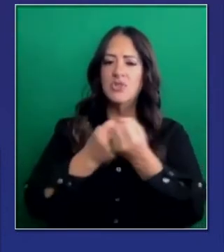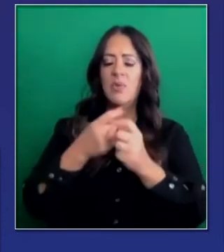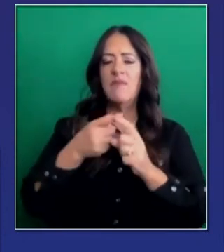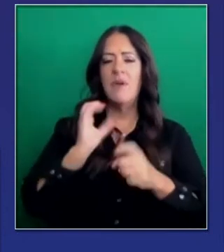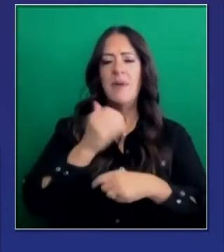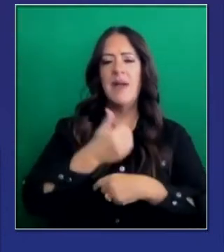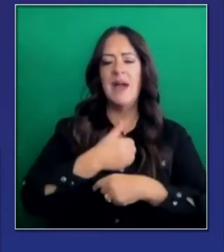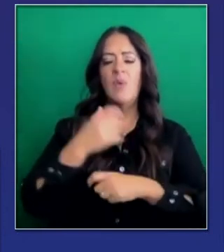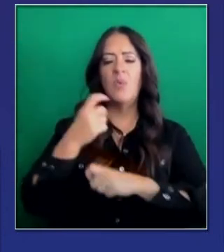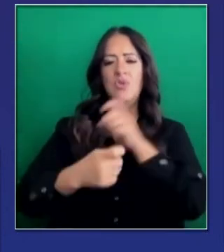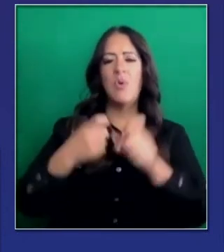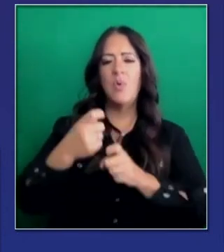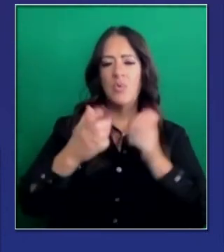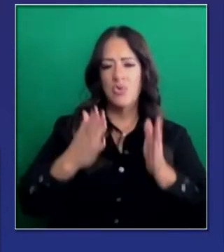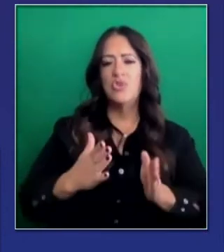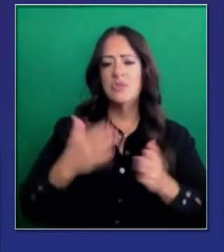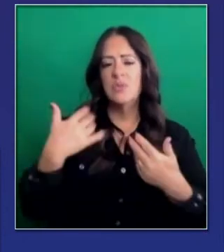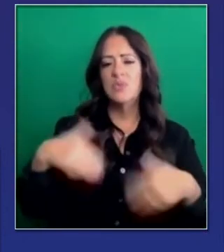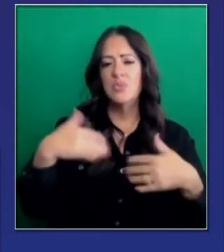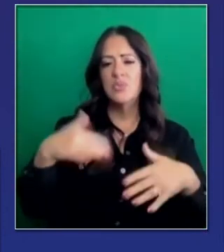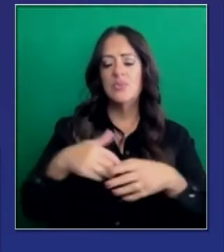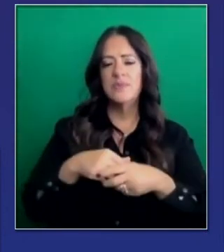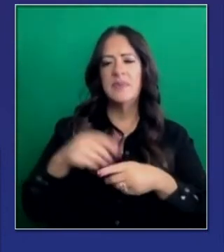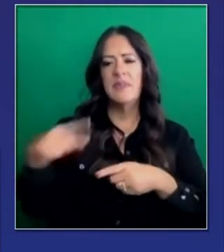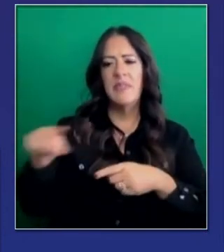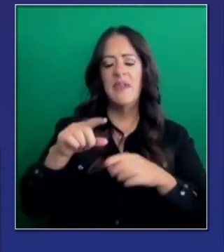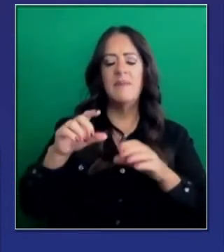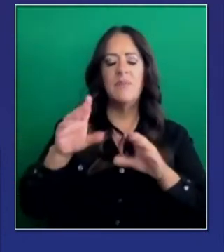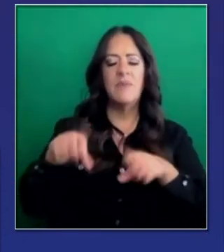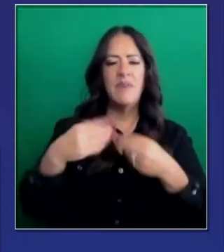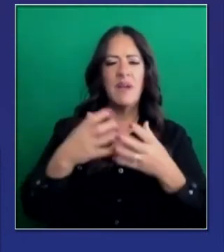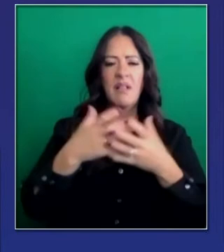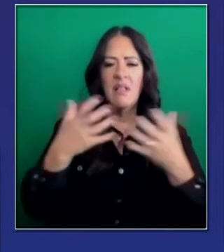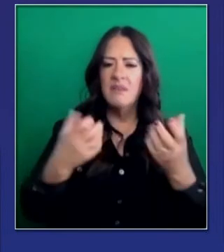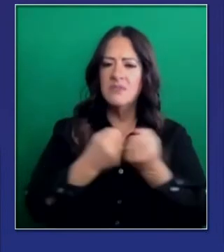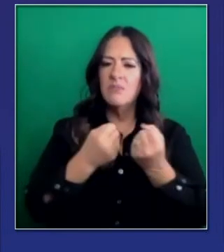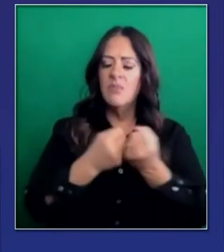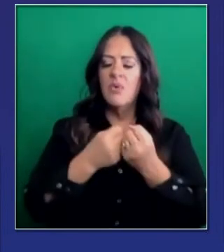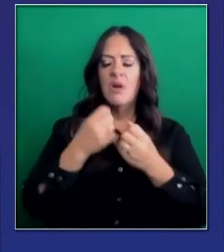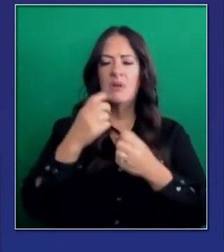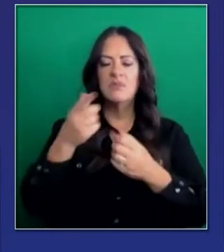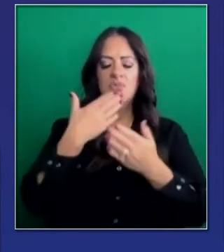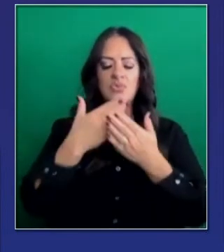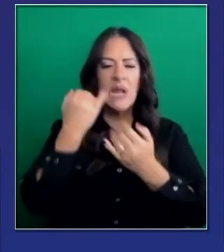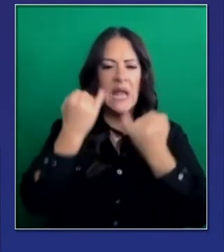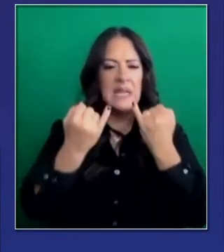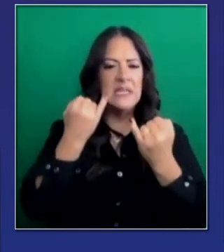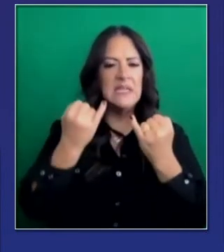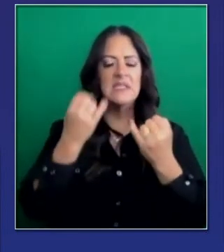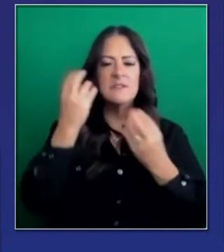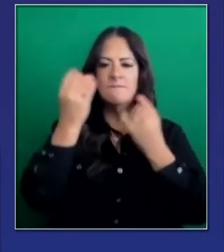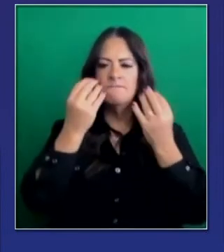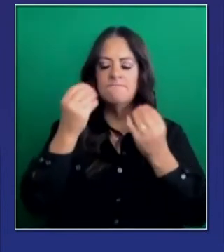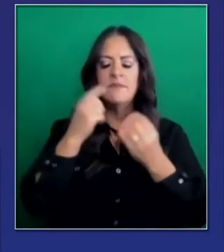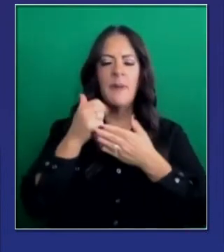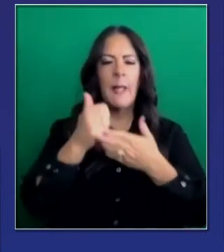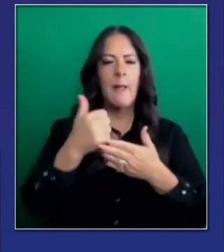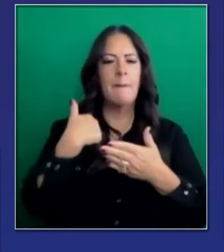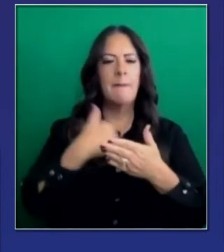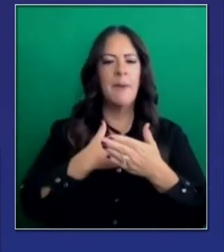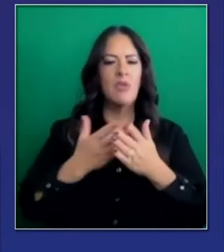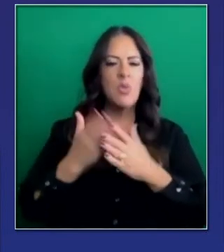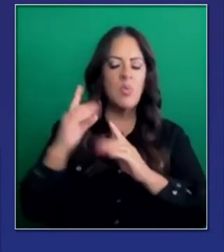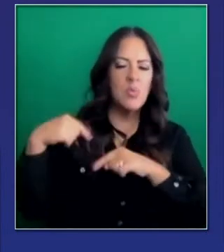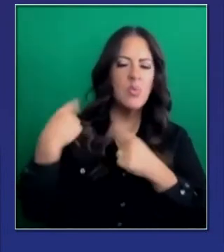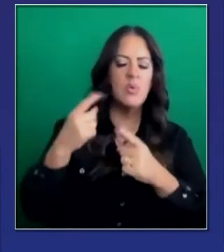con este trabajo tan creativo que ha sido he proporcionado en el pensamiento muy creativo también que ha